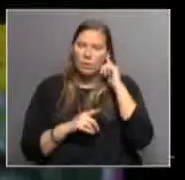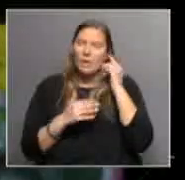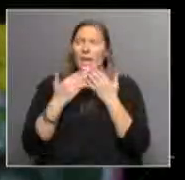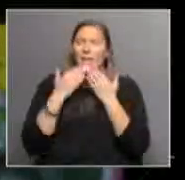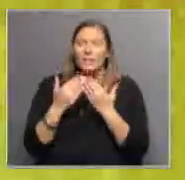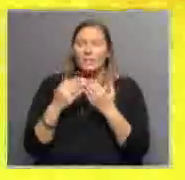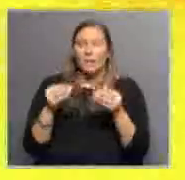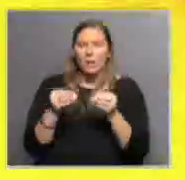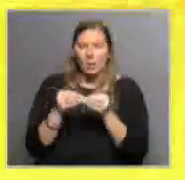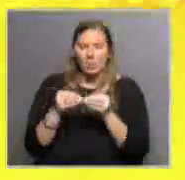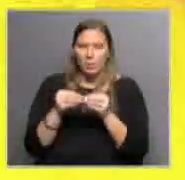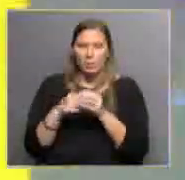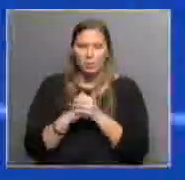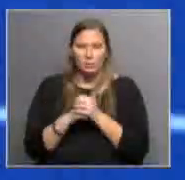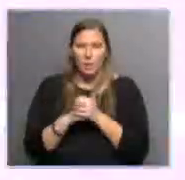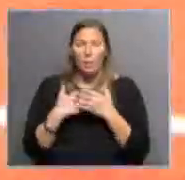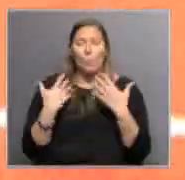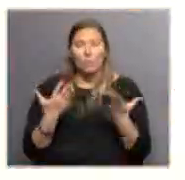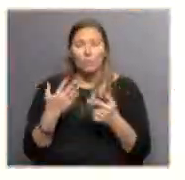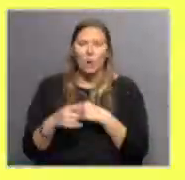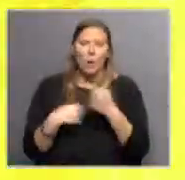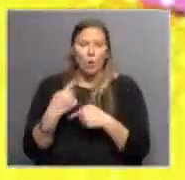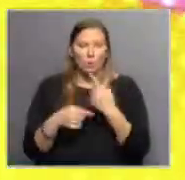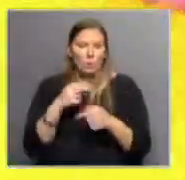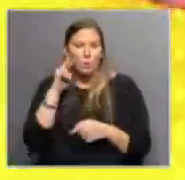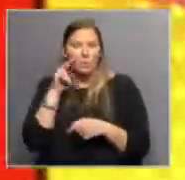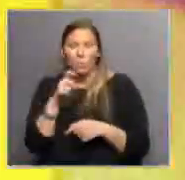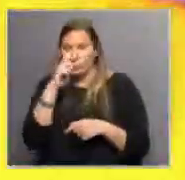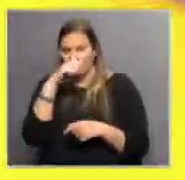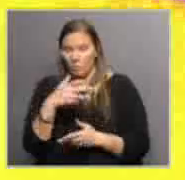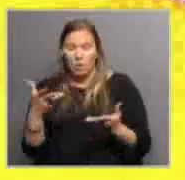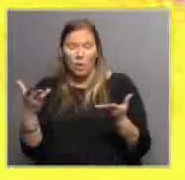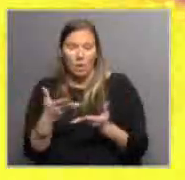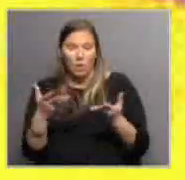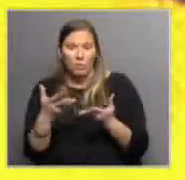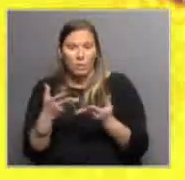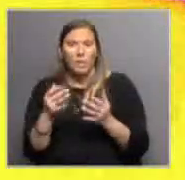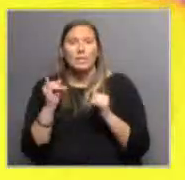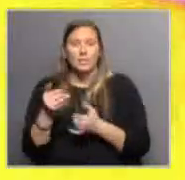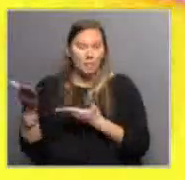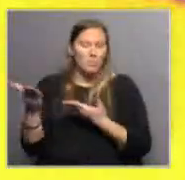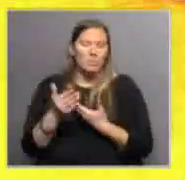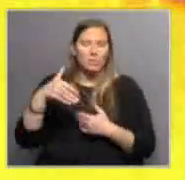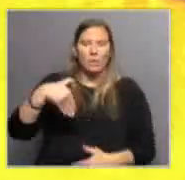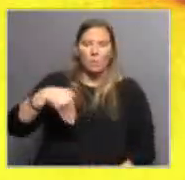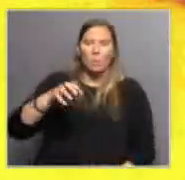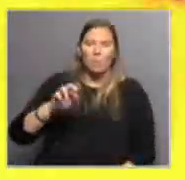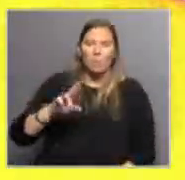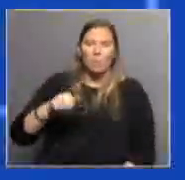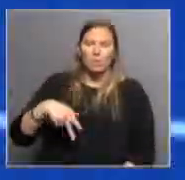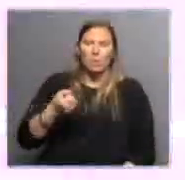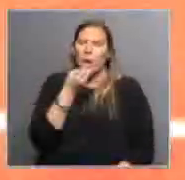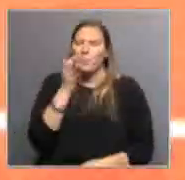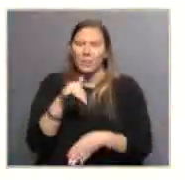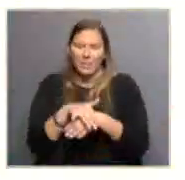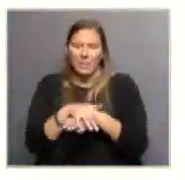Tempo. Muy bien, y seguimos en Mira Montevideo. Ahora es el momento, sí, de presentar a Morena Ferreira. Buenas tardes, More,